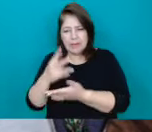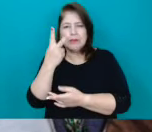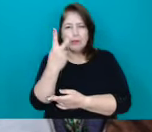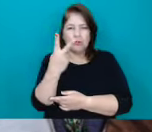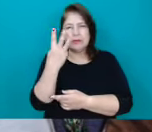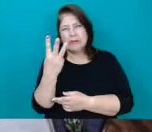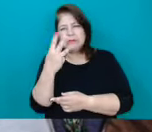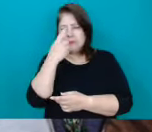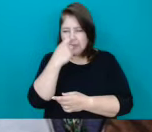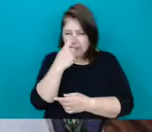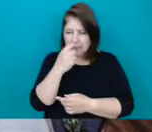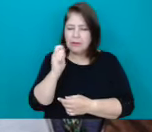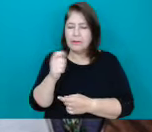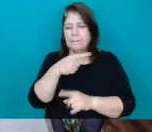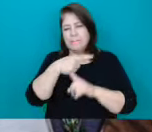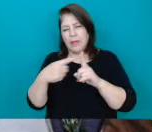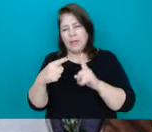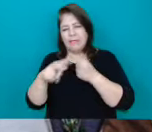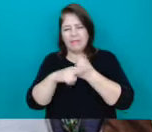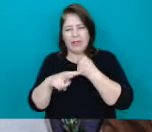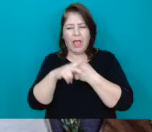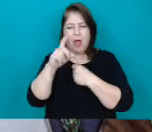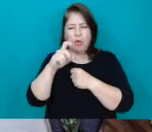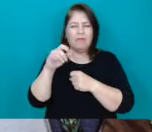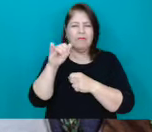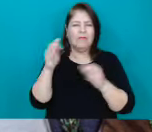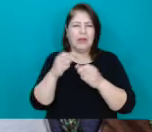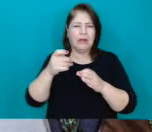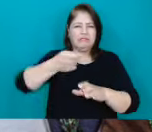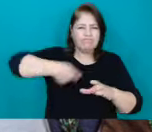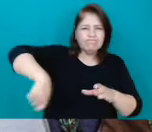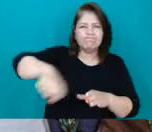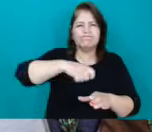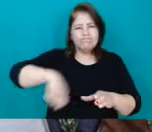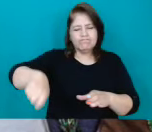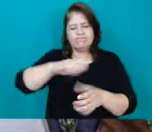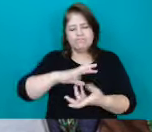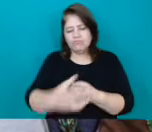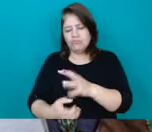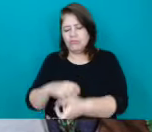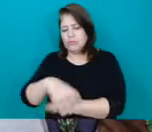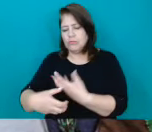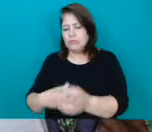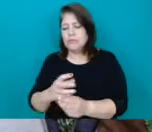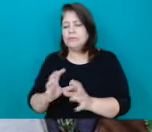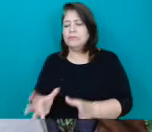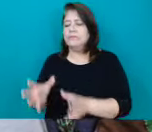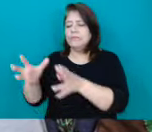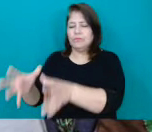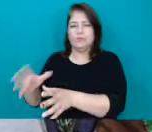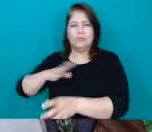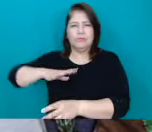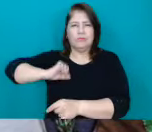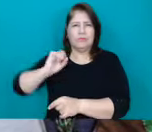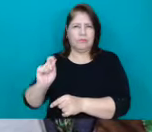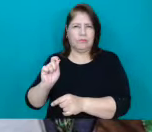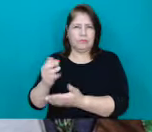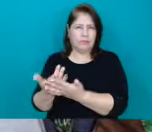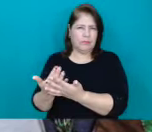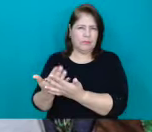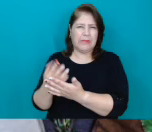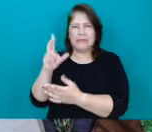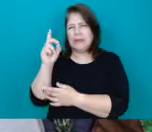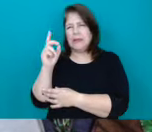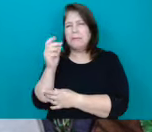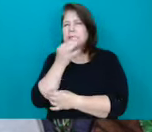medio vaso de agua fría, y esto lo vamos a amasar todo junto mezclado con agua fría y lo dejaremos reposar en el refrigerador